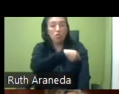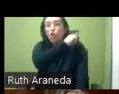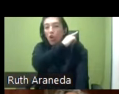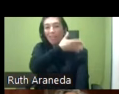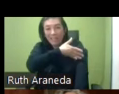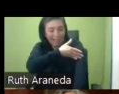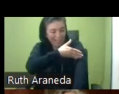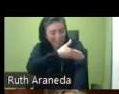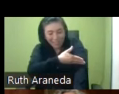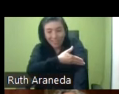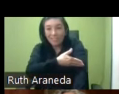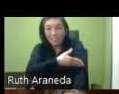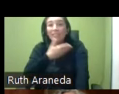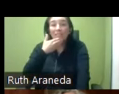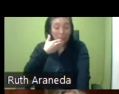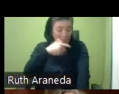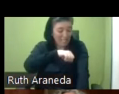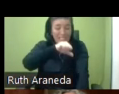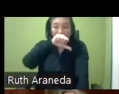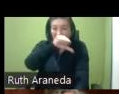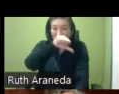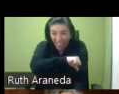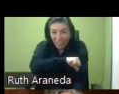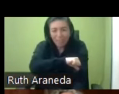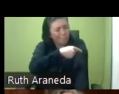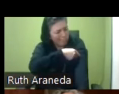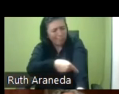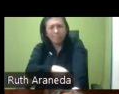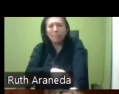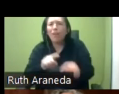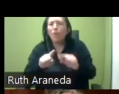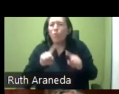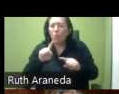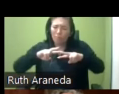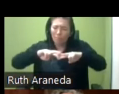Chico, zona central, etcétera.